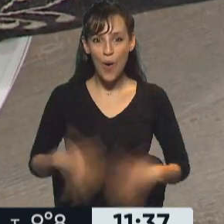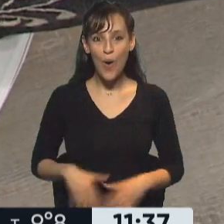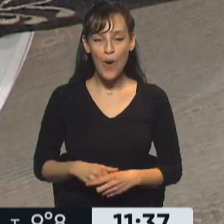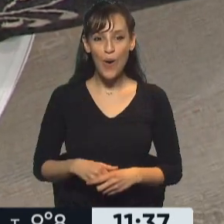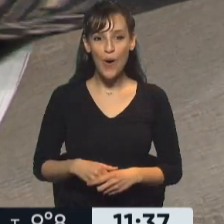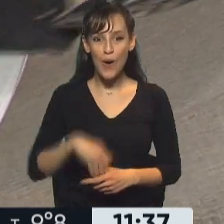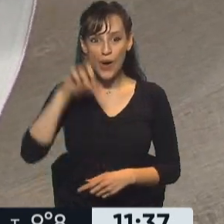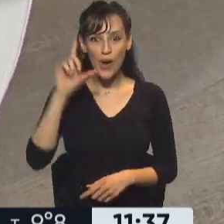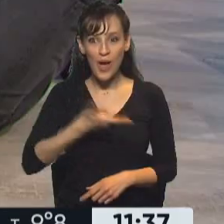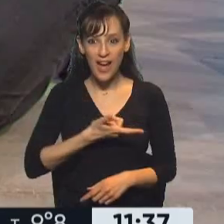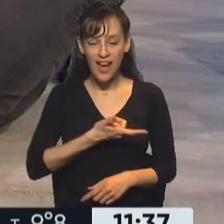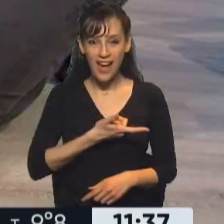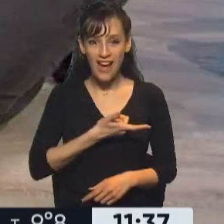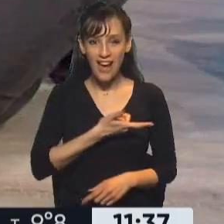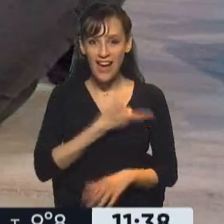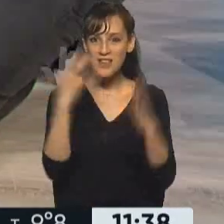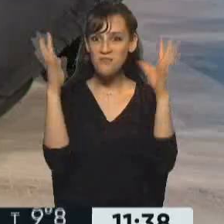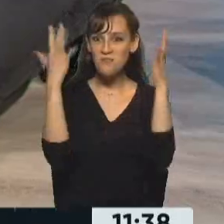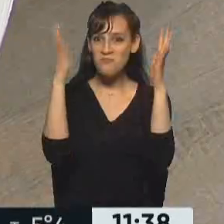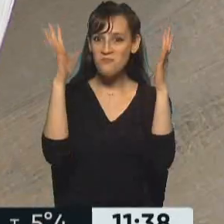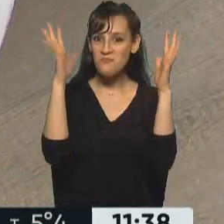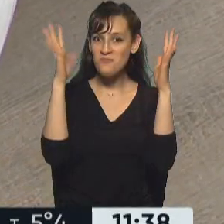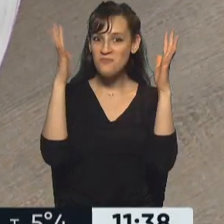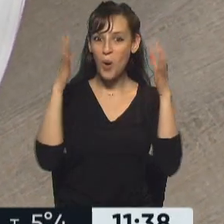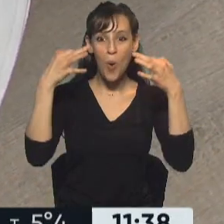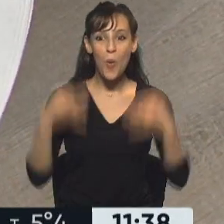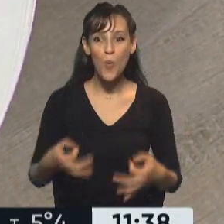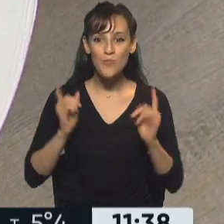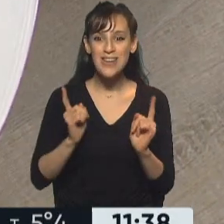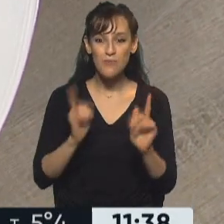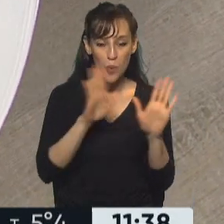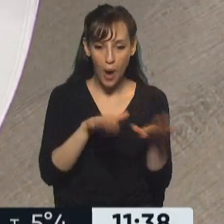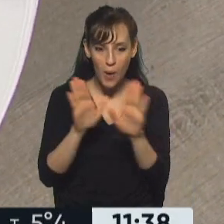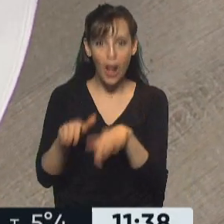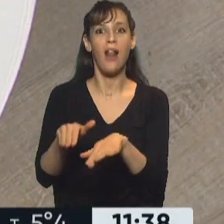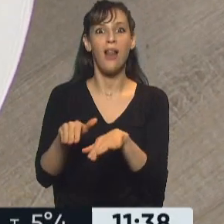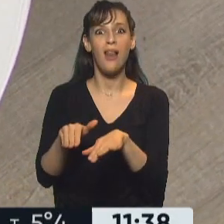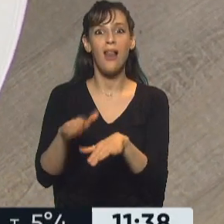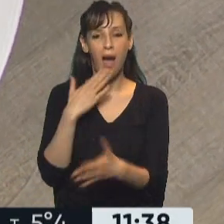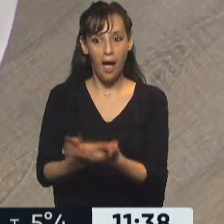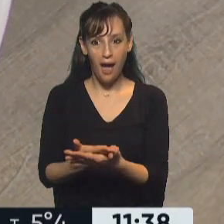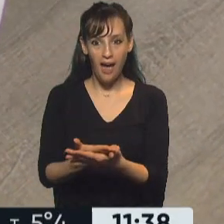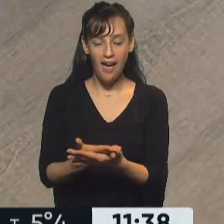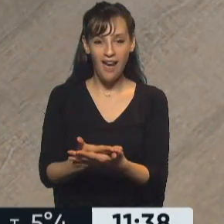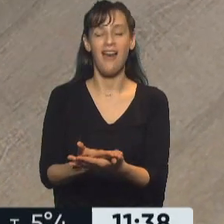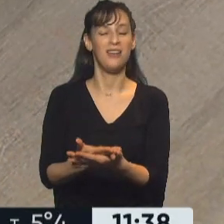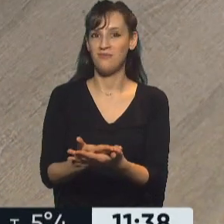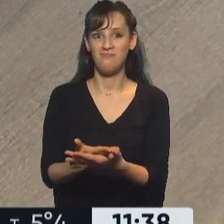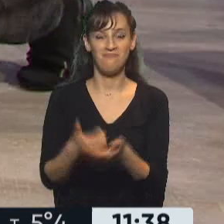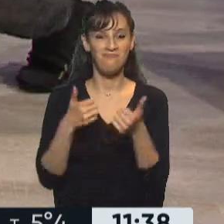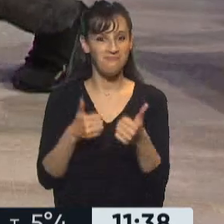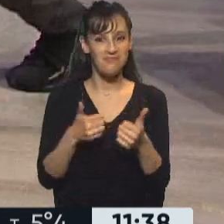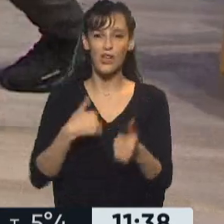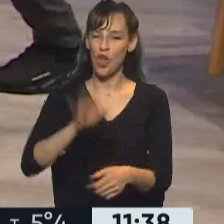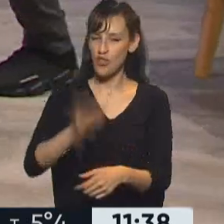¡Impresionante! ¡Qué coincide la dos! Impresionante, impresionante, qué todas distintas. Mario. Una locura. Yo sabía